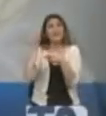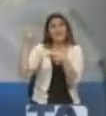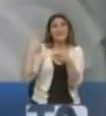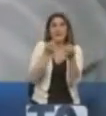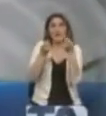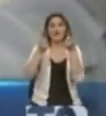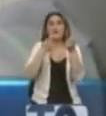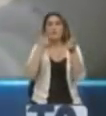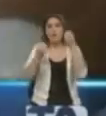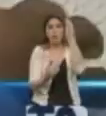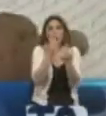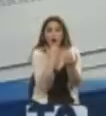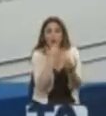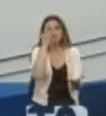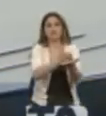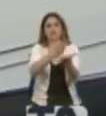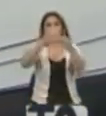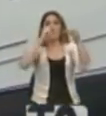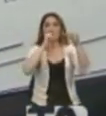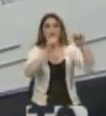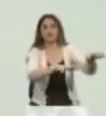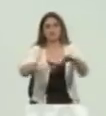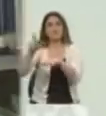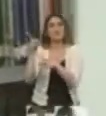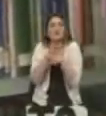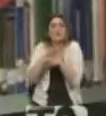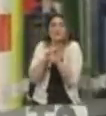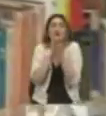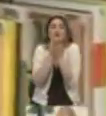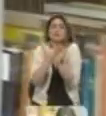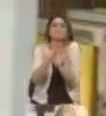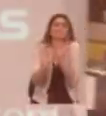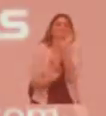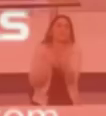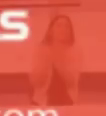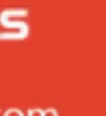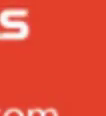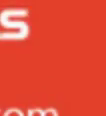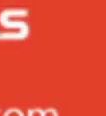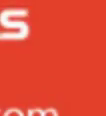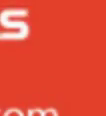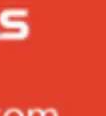para preservar estas reliquias de la historia. Ana María Cañizares, 24 horas.